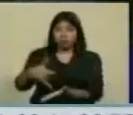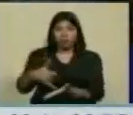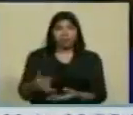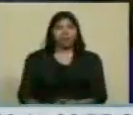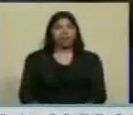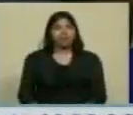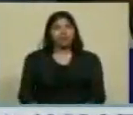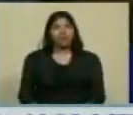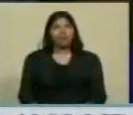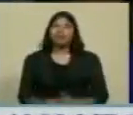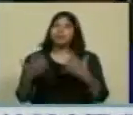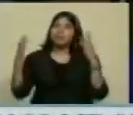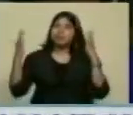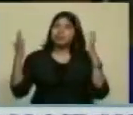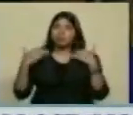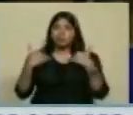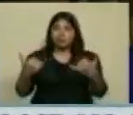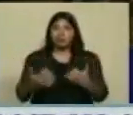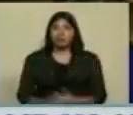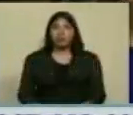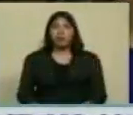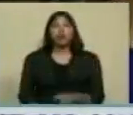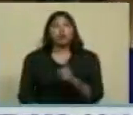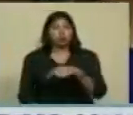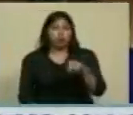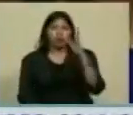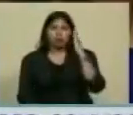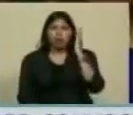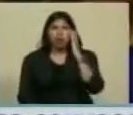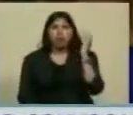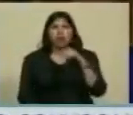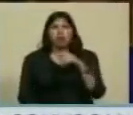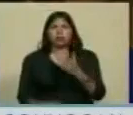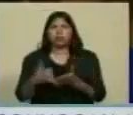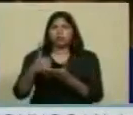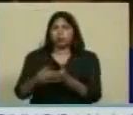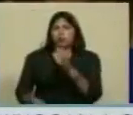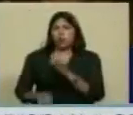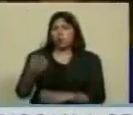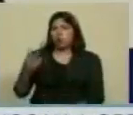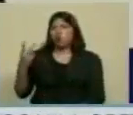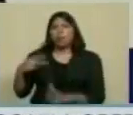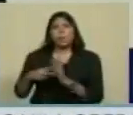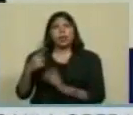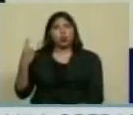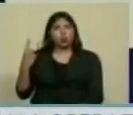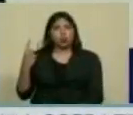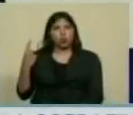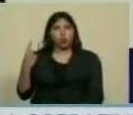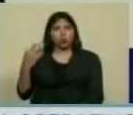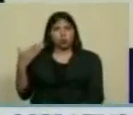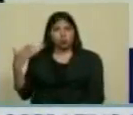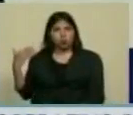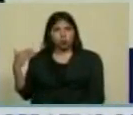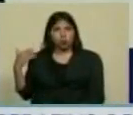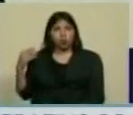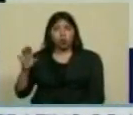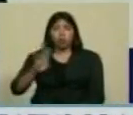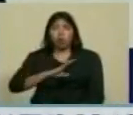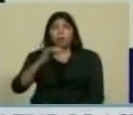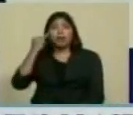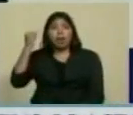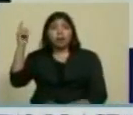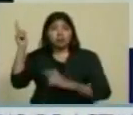Este, como ustedes saben, este es un premio creado en el año 2001 por el comandante eterno Hugo Chávez